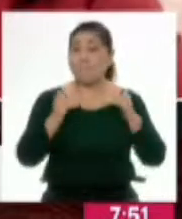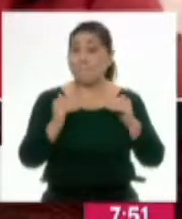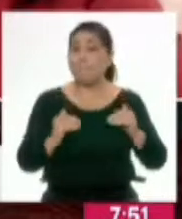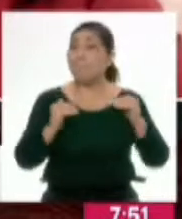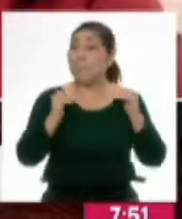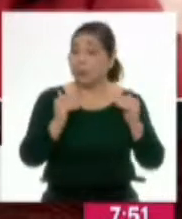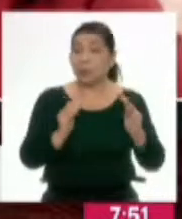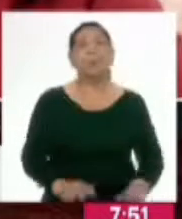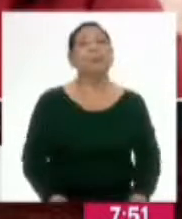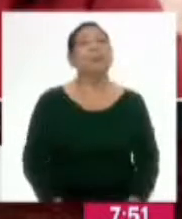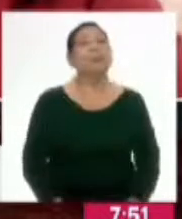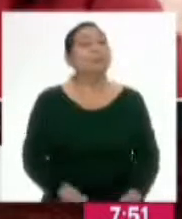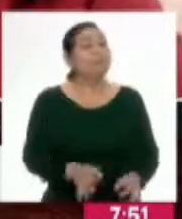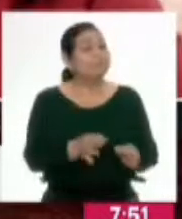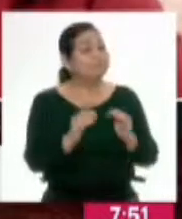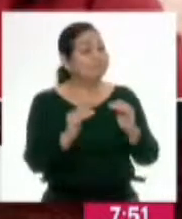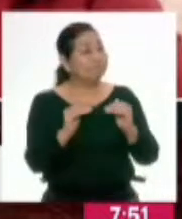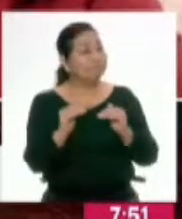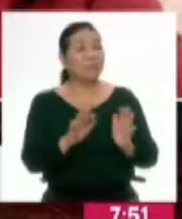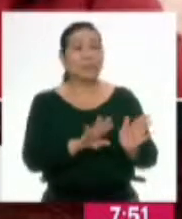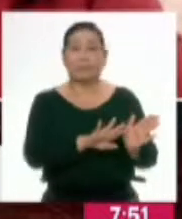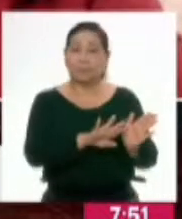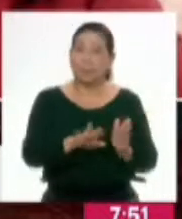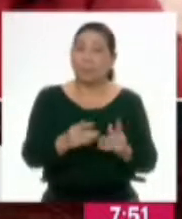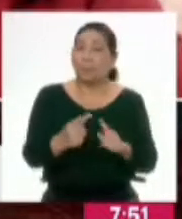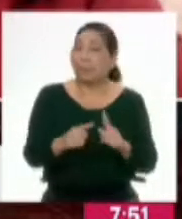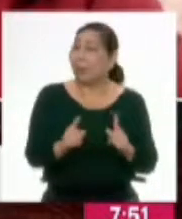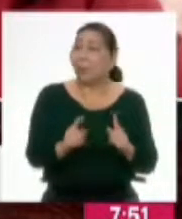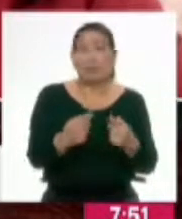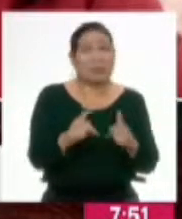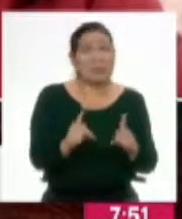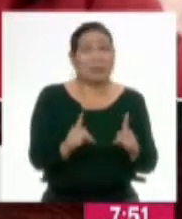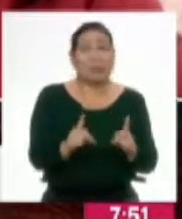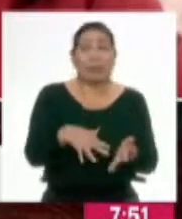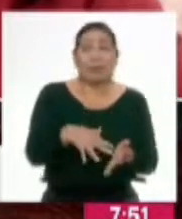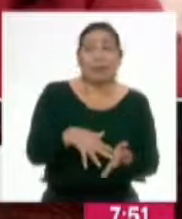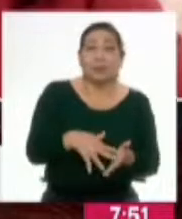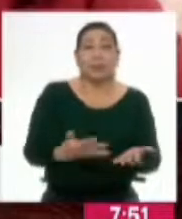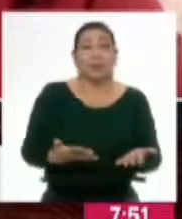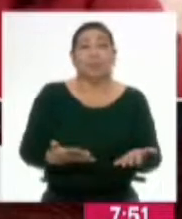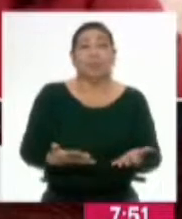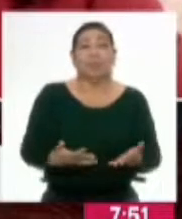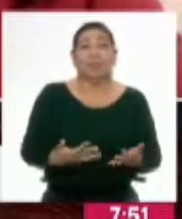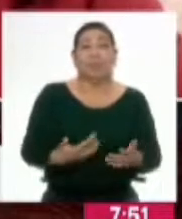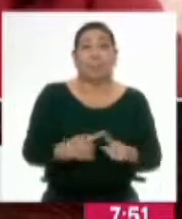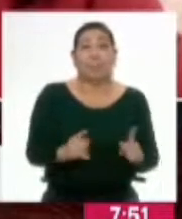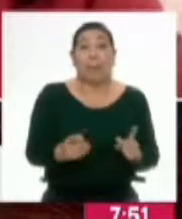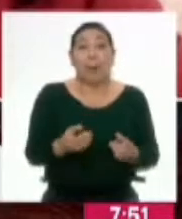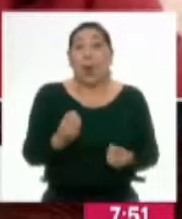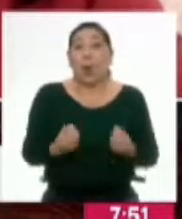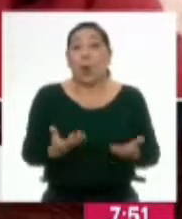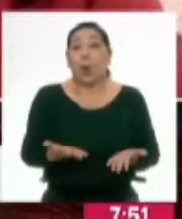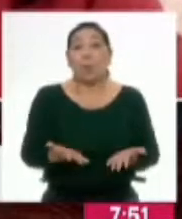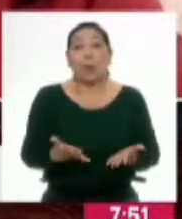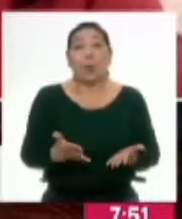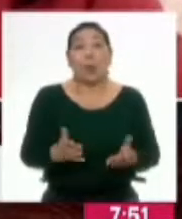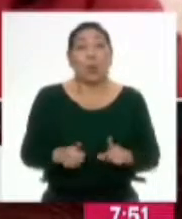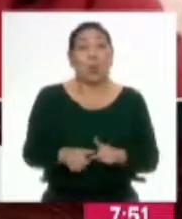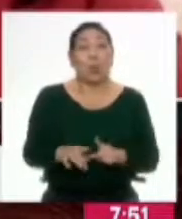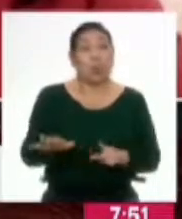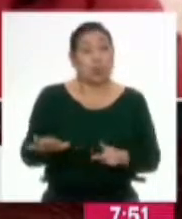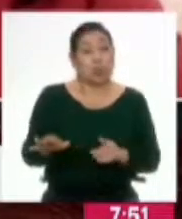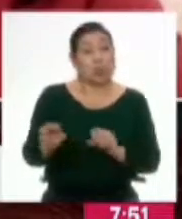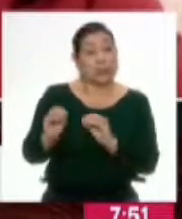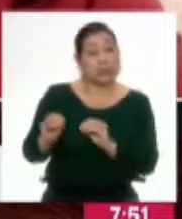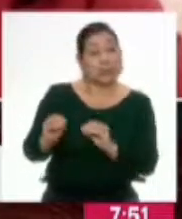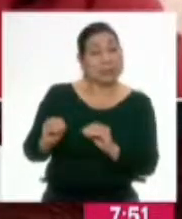poco haciendo ya el paralelo con los niños, a los adultos no se nos permite flaquear, ¿verdad? Es como que cuando un pequeño está mal hay